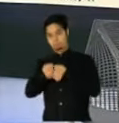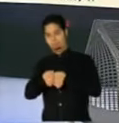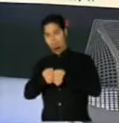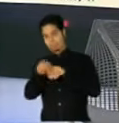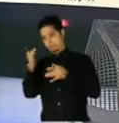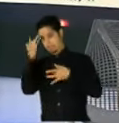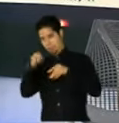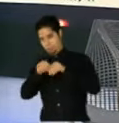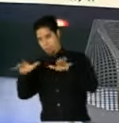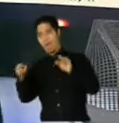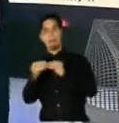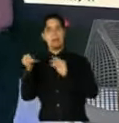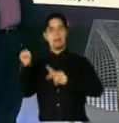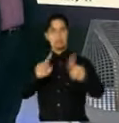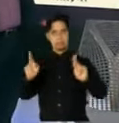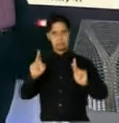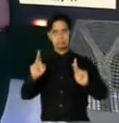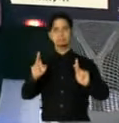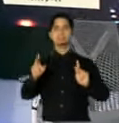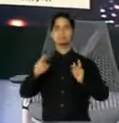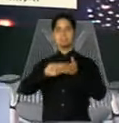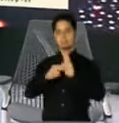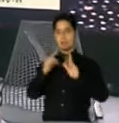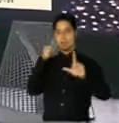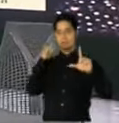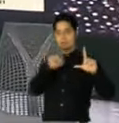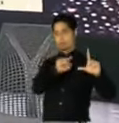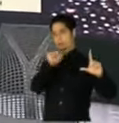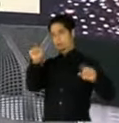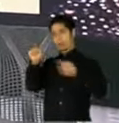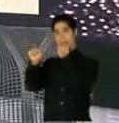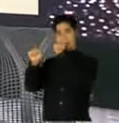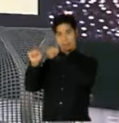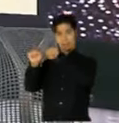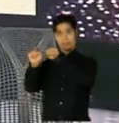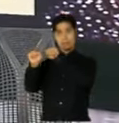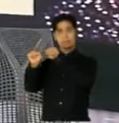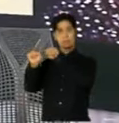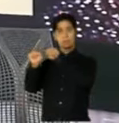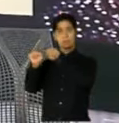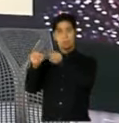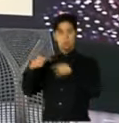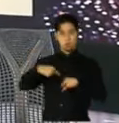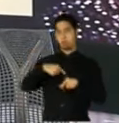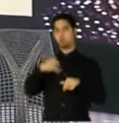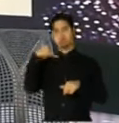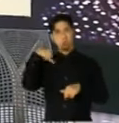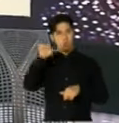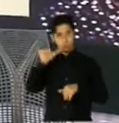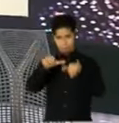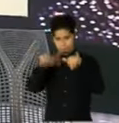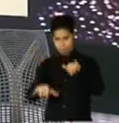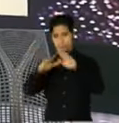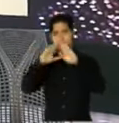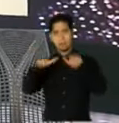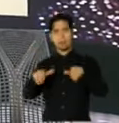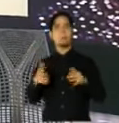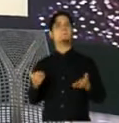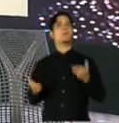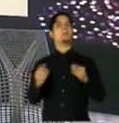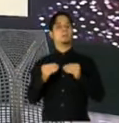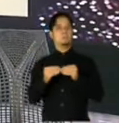muchas personas. Así que si aquí nosotros tenemos que estamos guardando una cuarentena que en ese momento puede ser más